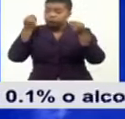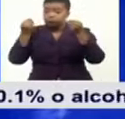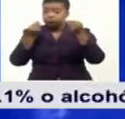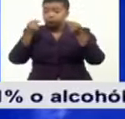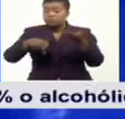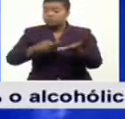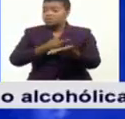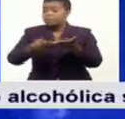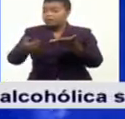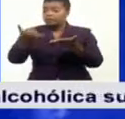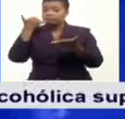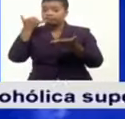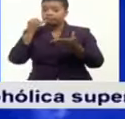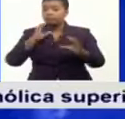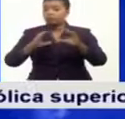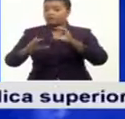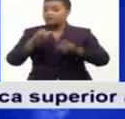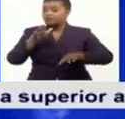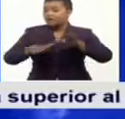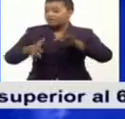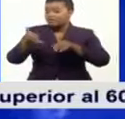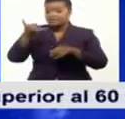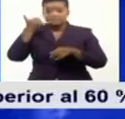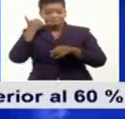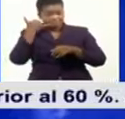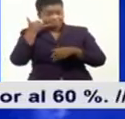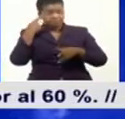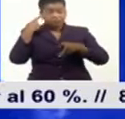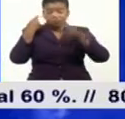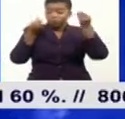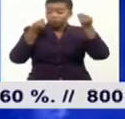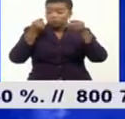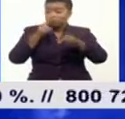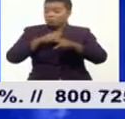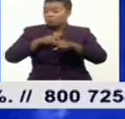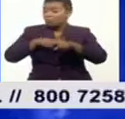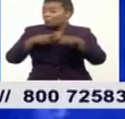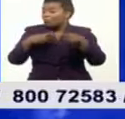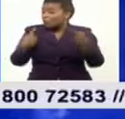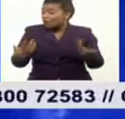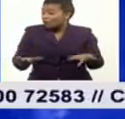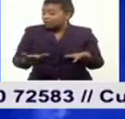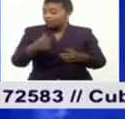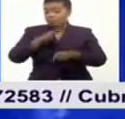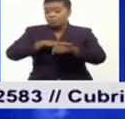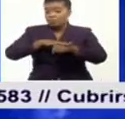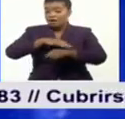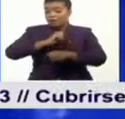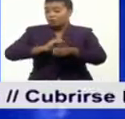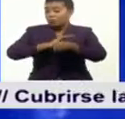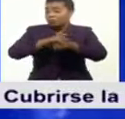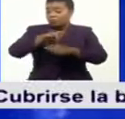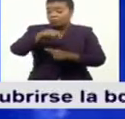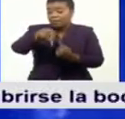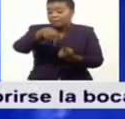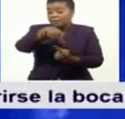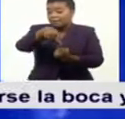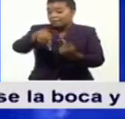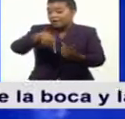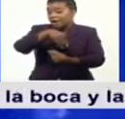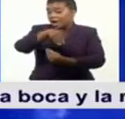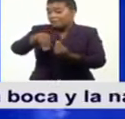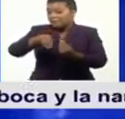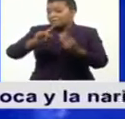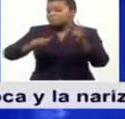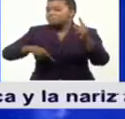ha podido comunicar a veces con usted, otras no, pero está preocupado por las cepas que están circulando en el país. Quizás mañana, en nuestra conferencia